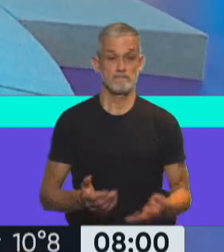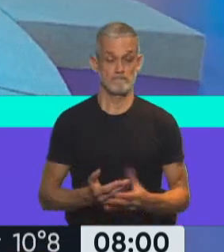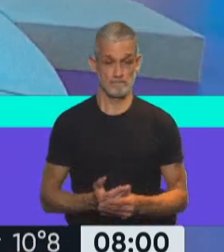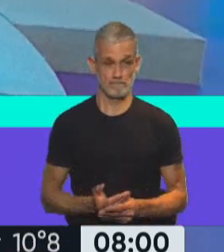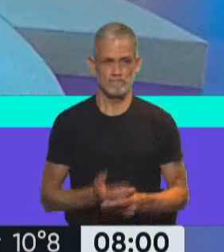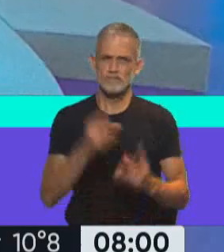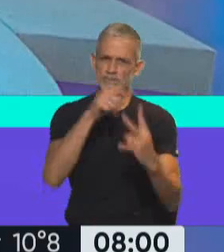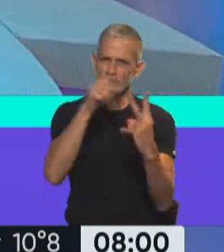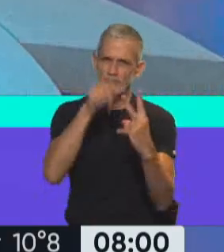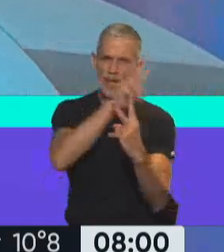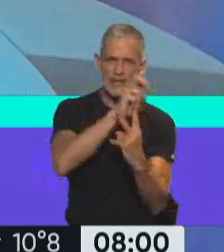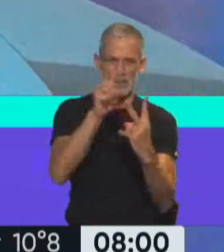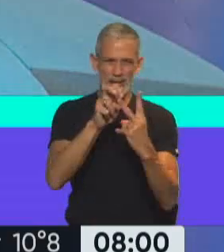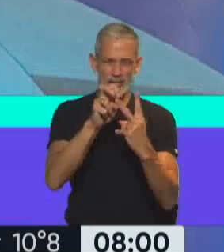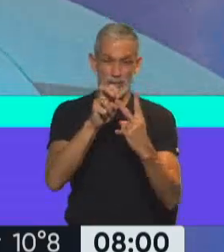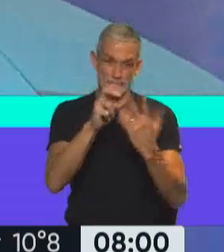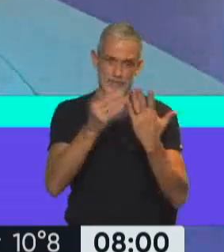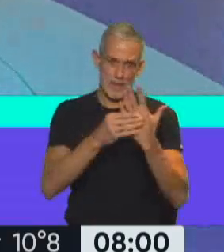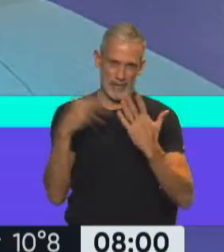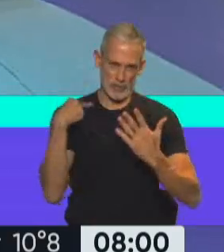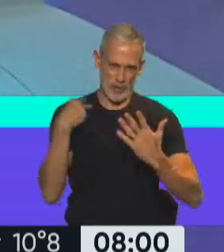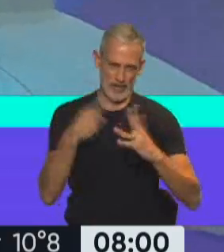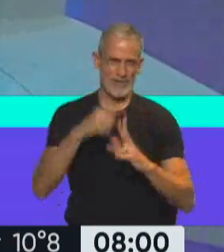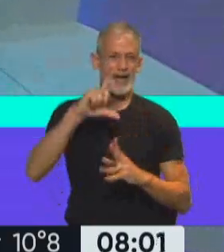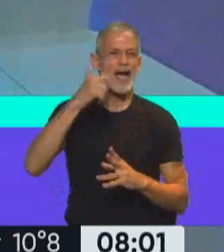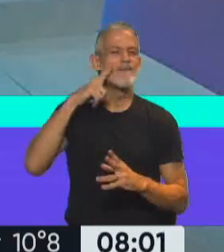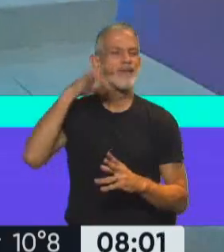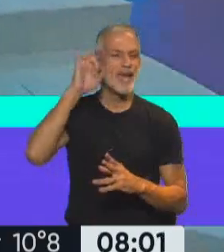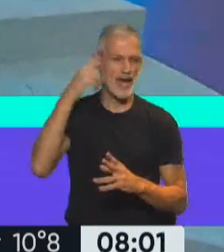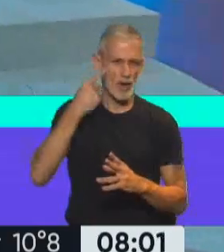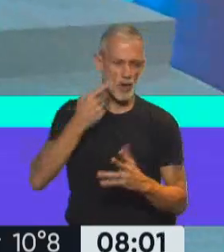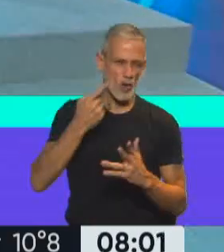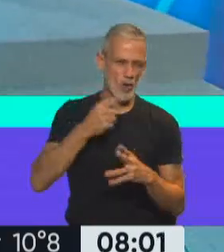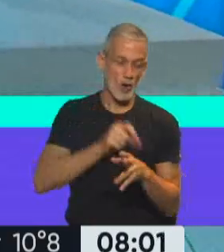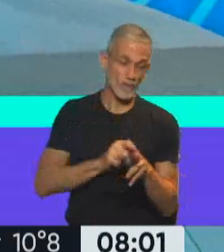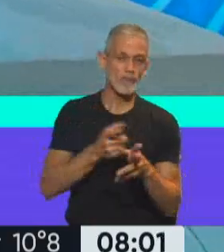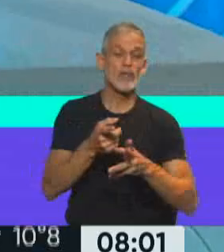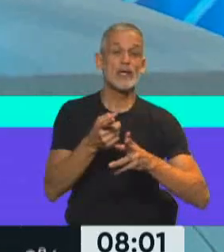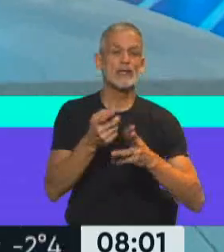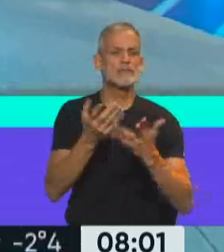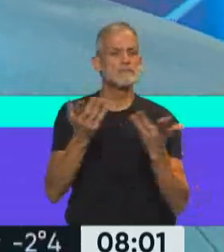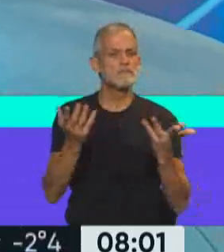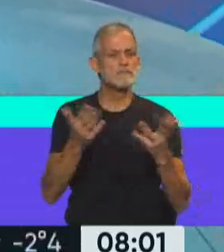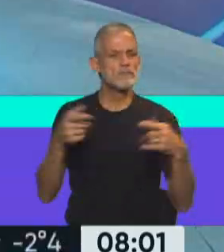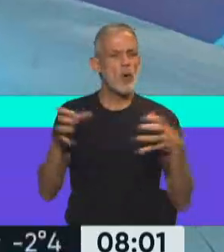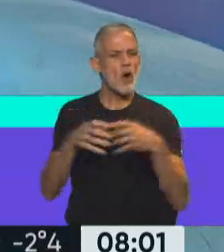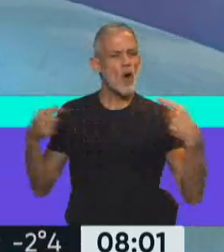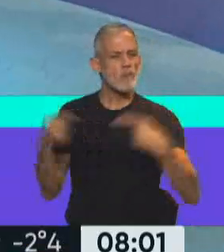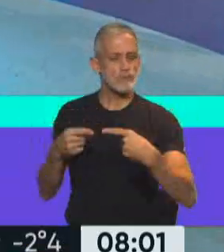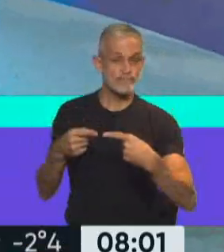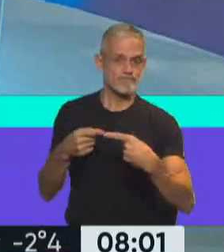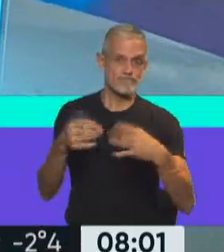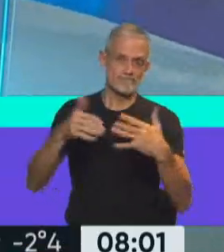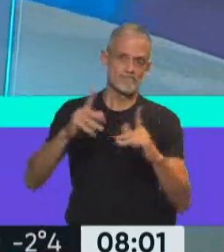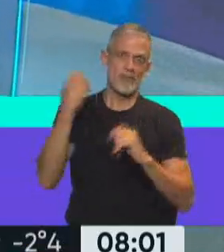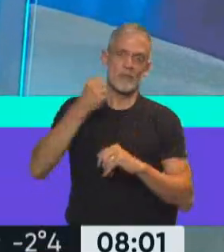A ver, dos temas que saca Cafiero y vamos a leer entre líneas, no hace falta ser muy ducho para la materia. La oposición se juega las